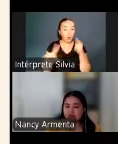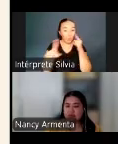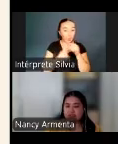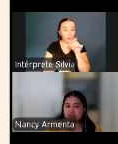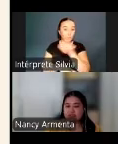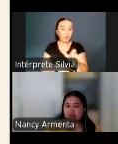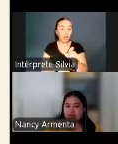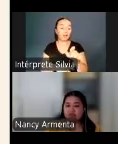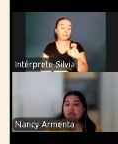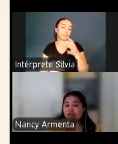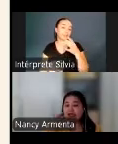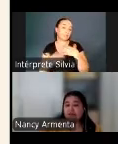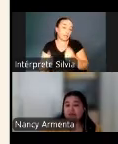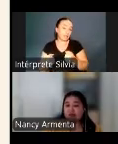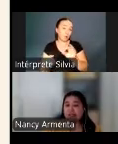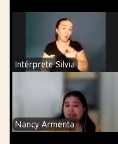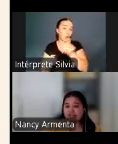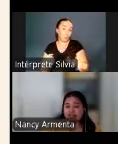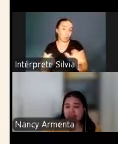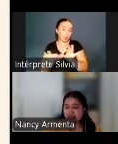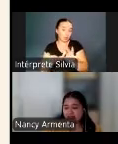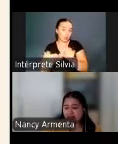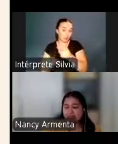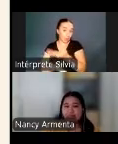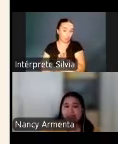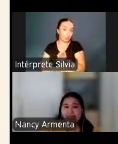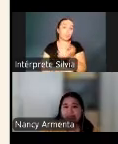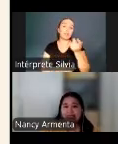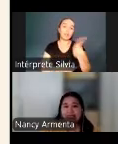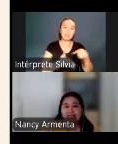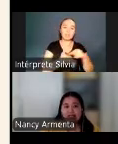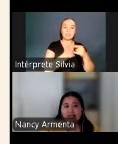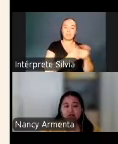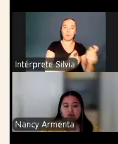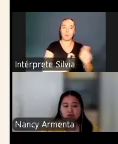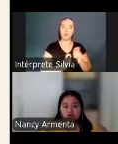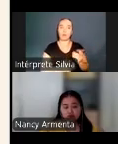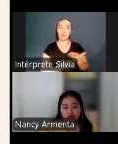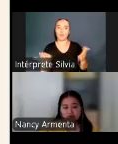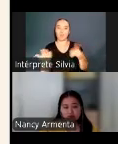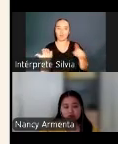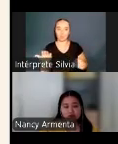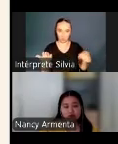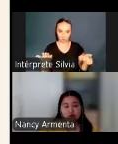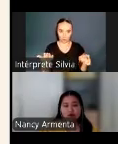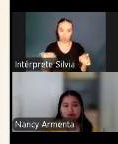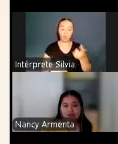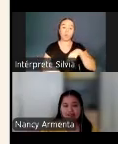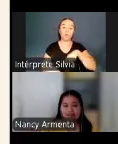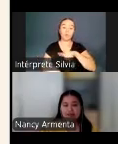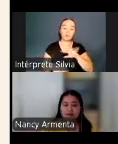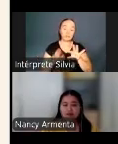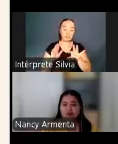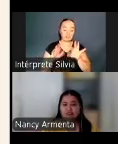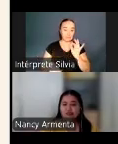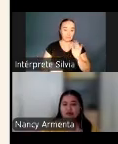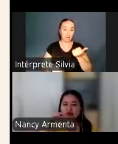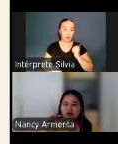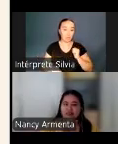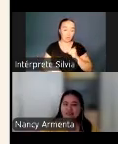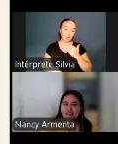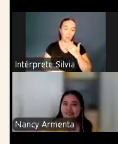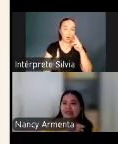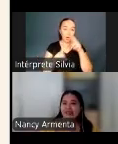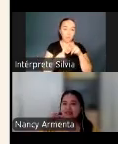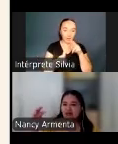personal de los propios servicios y también con el sistema en general? Y nosotros lo tomamos como referencia para poder explorar